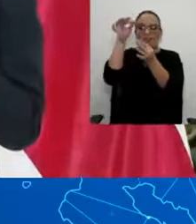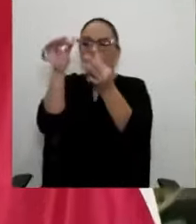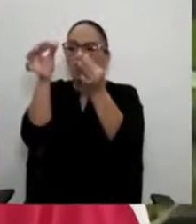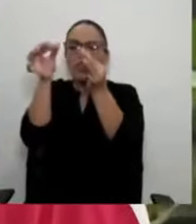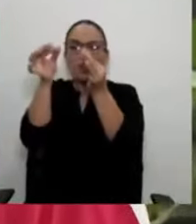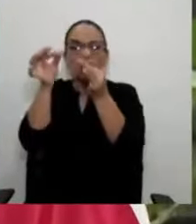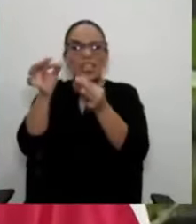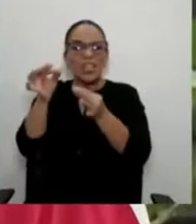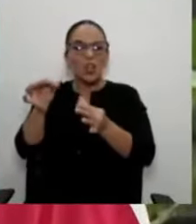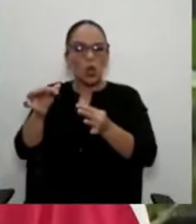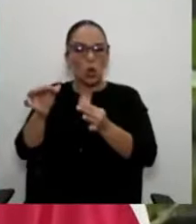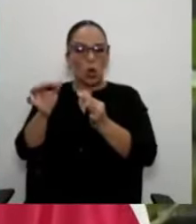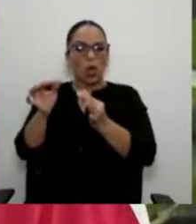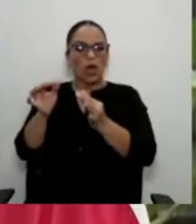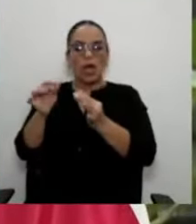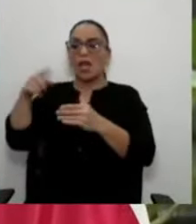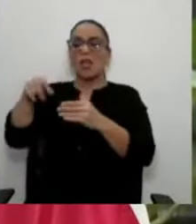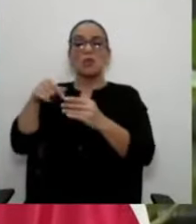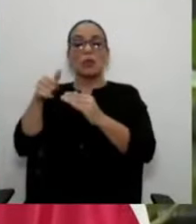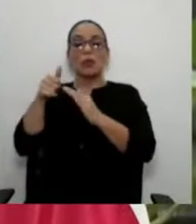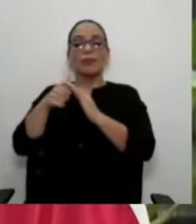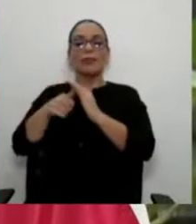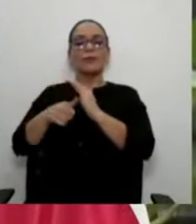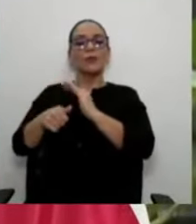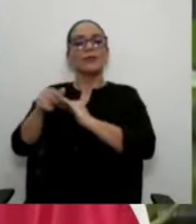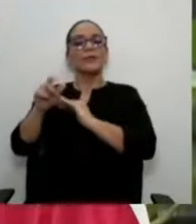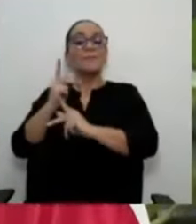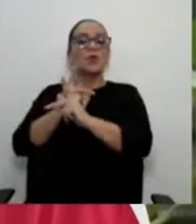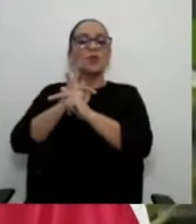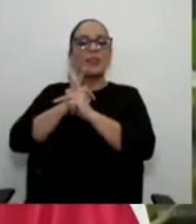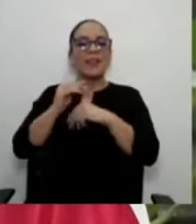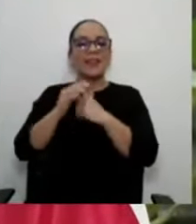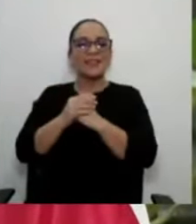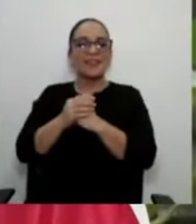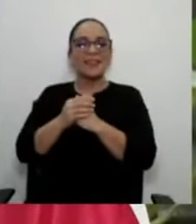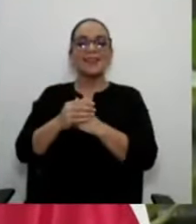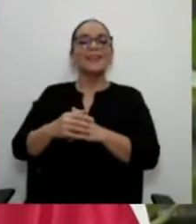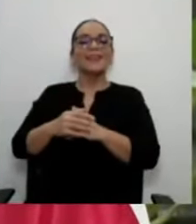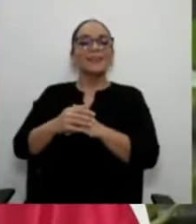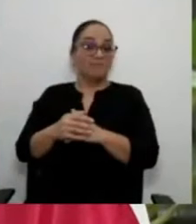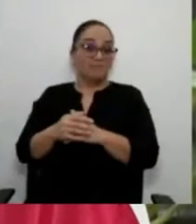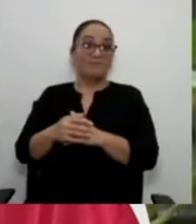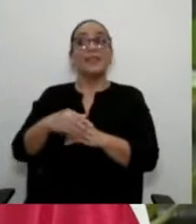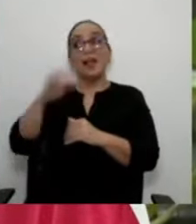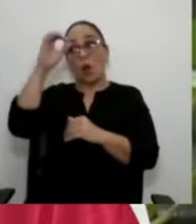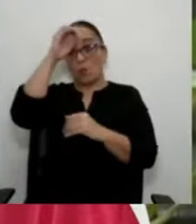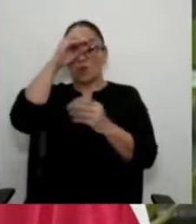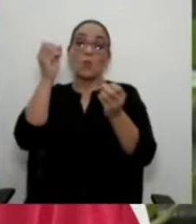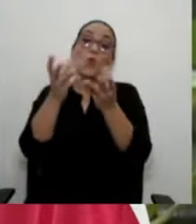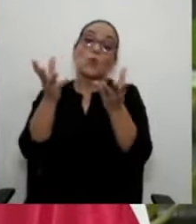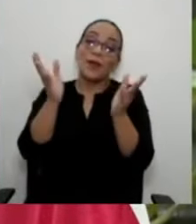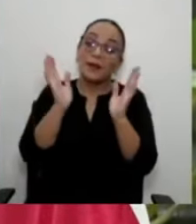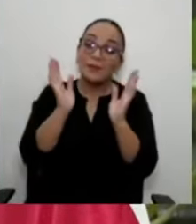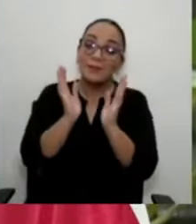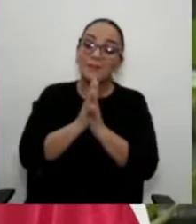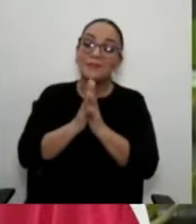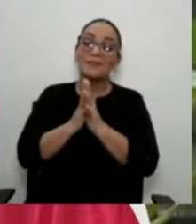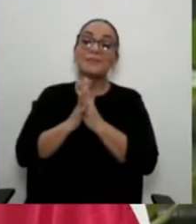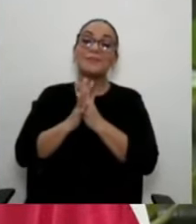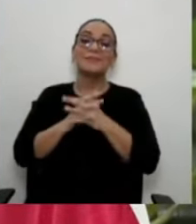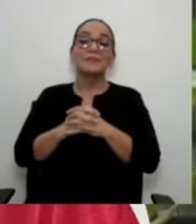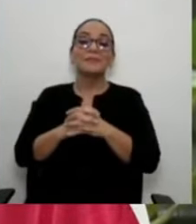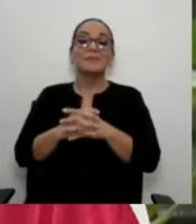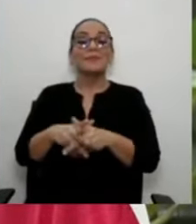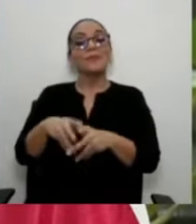finito, para esconderse y protegerse de los balazos de la opinión pública o del, de